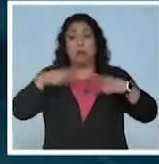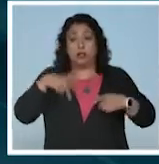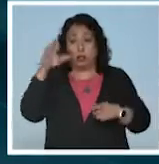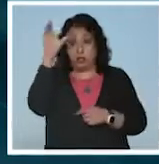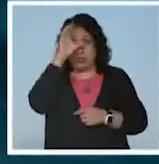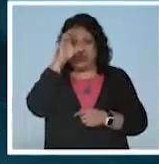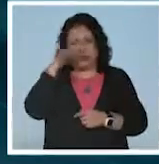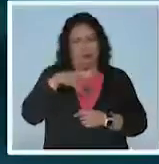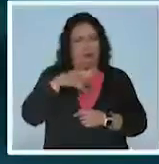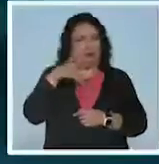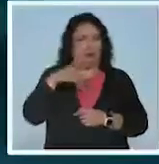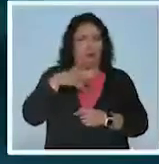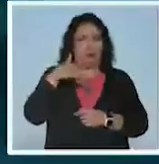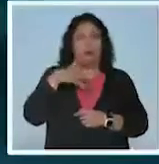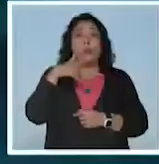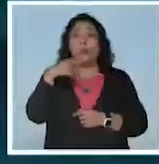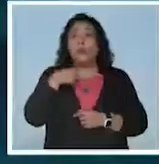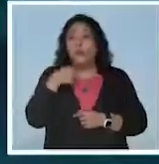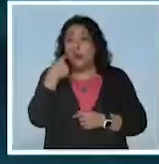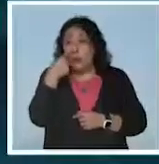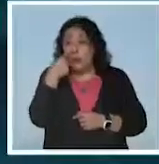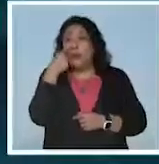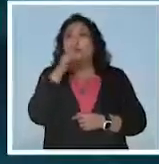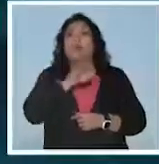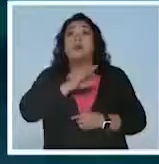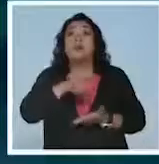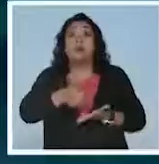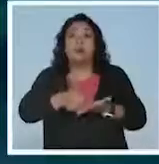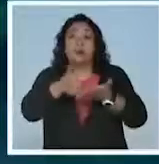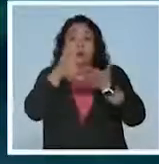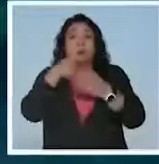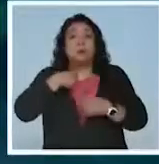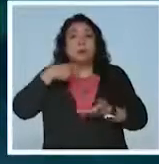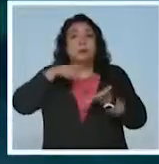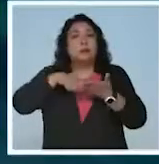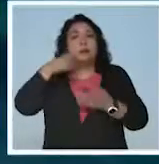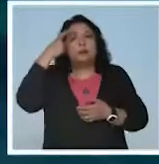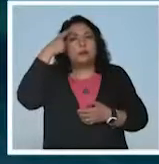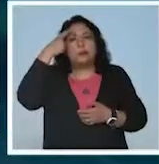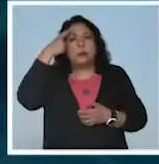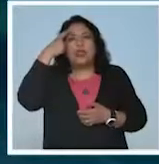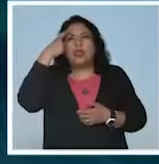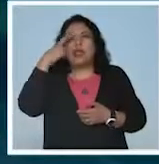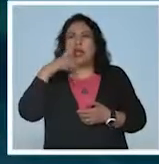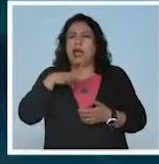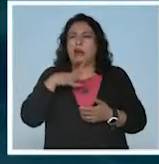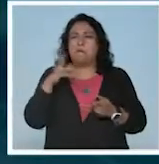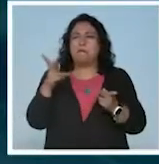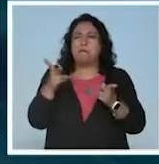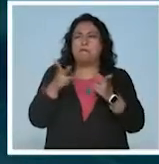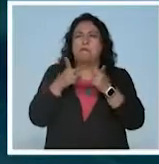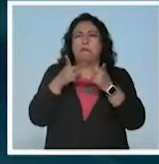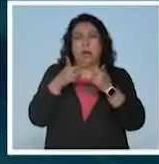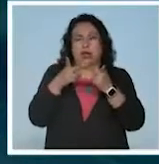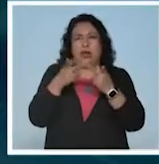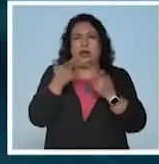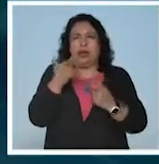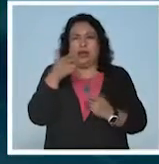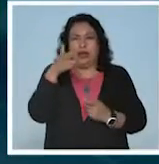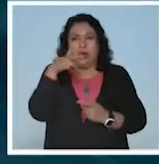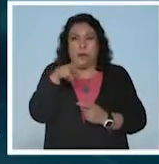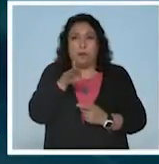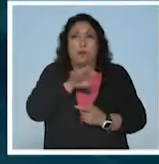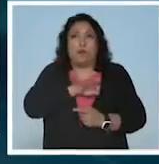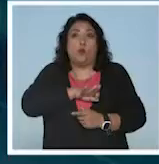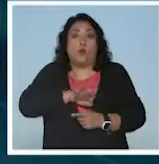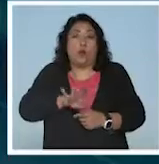científicos especulan que el olor podría permitir que el inconsciente infiera una similitud genética que